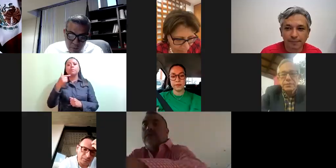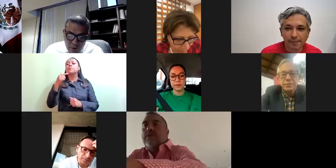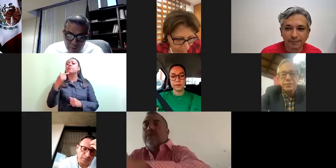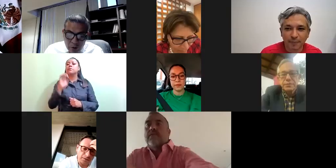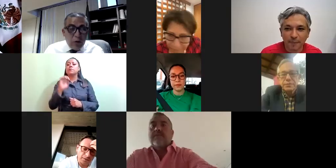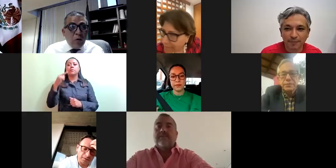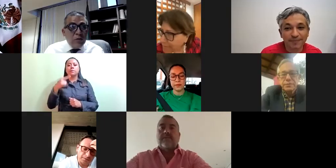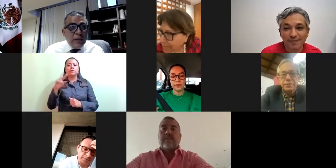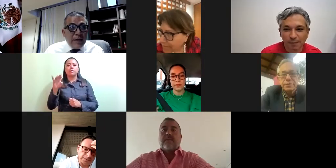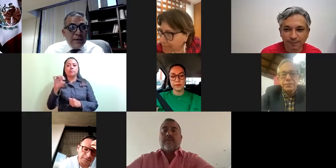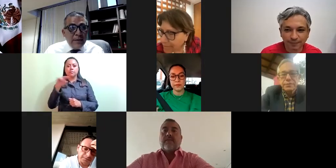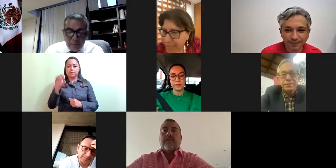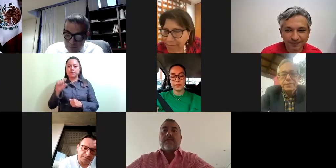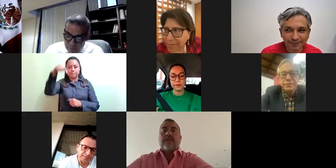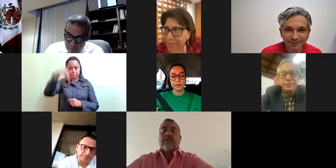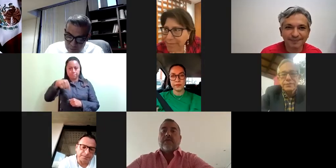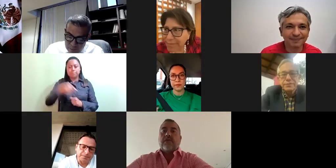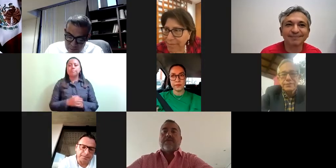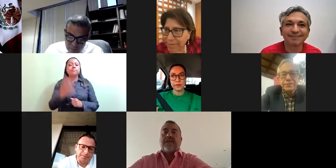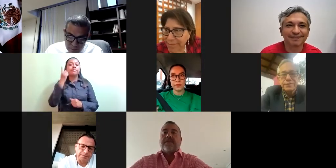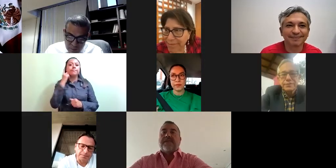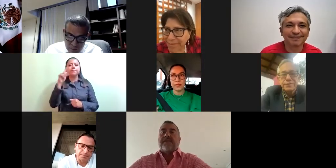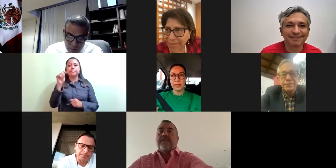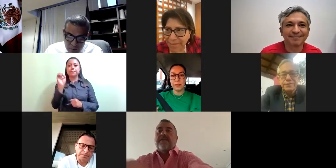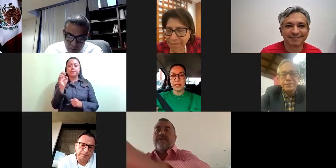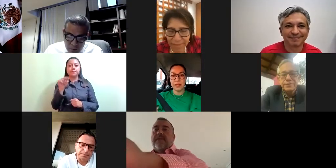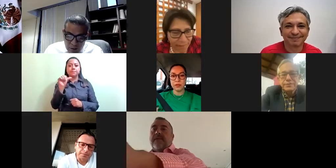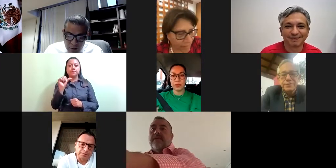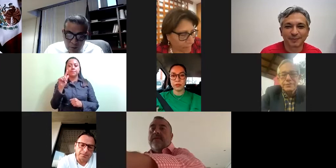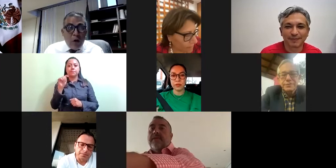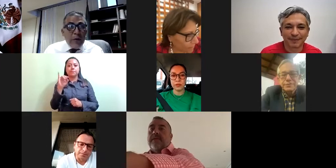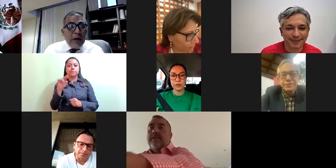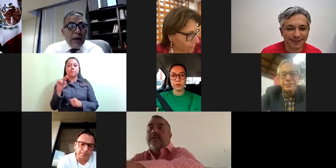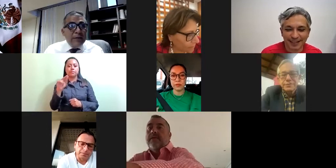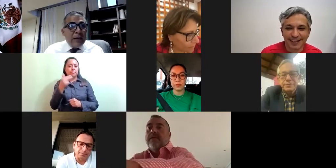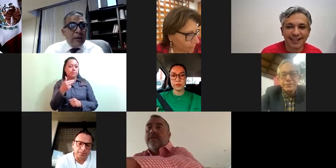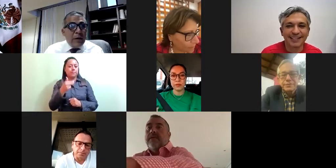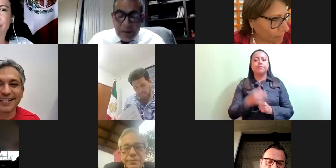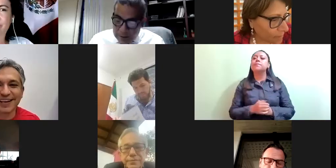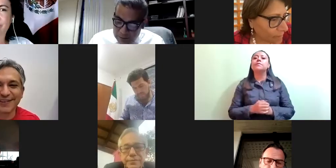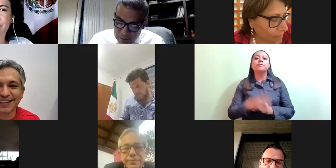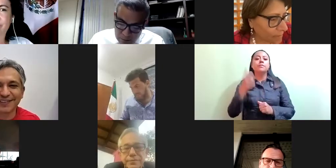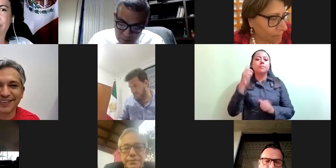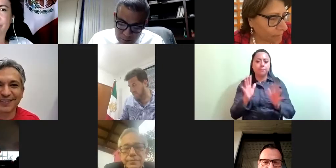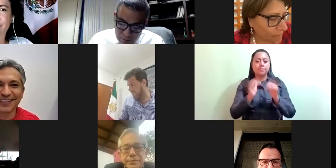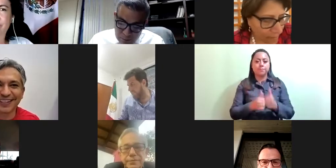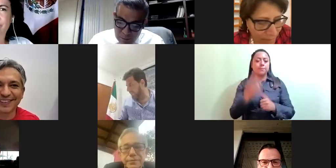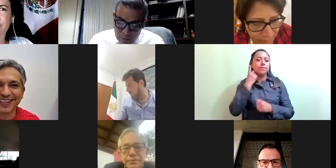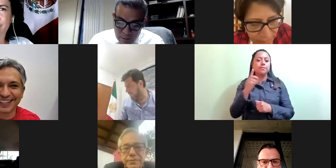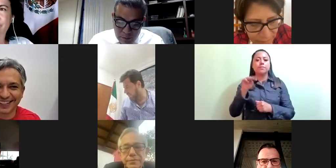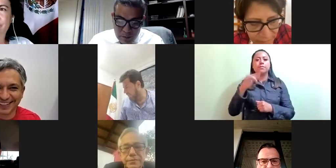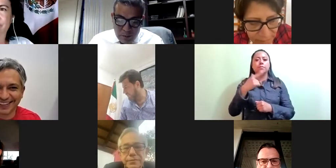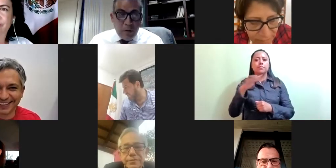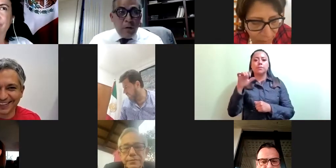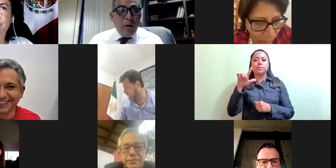Diputado Armando Tonatío González Cácez. Tonatío González, presente. Diputado Miguel Ángel Salazar Martínez. Miguel Ángel